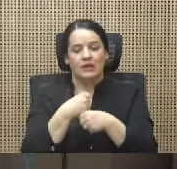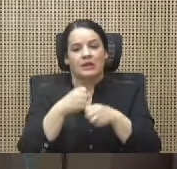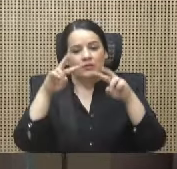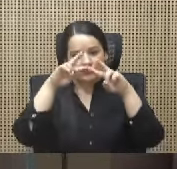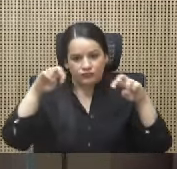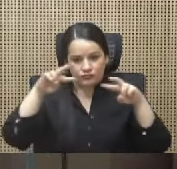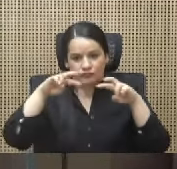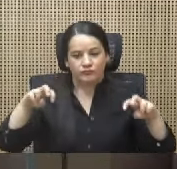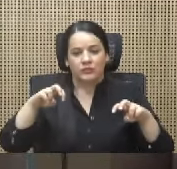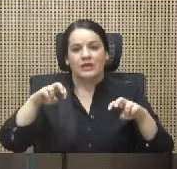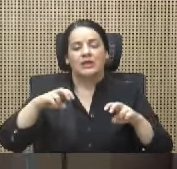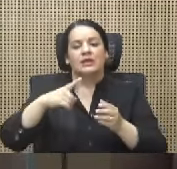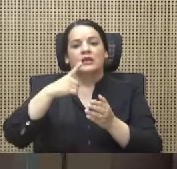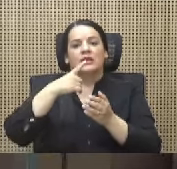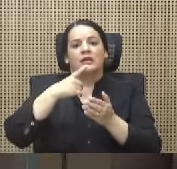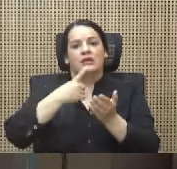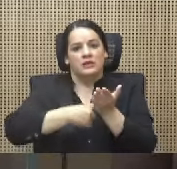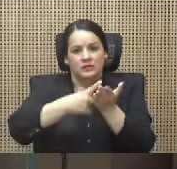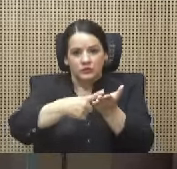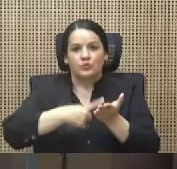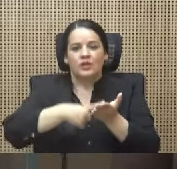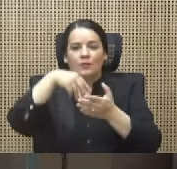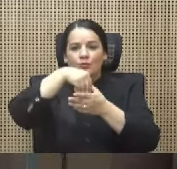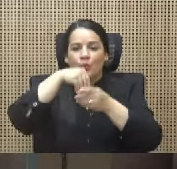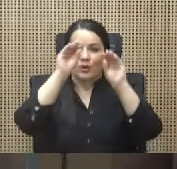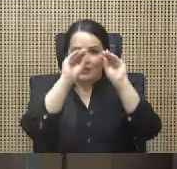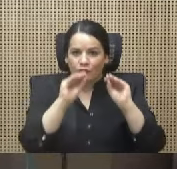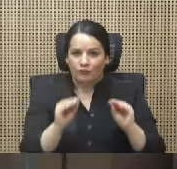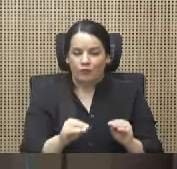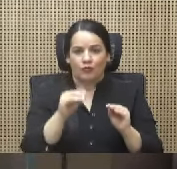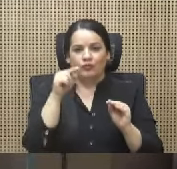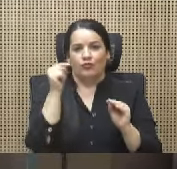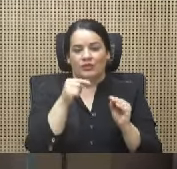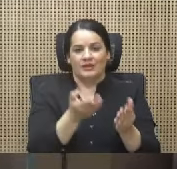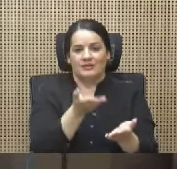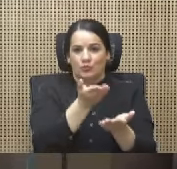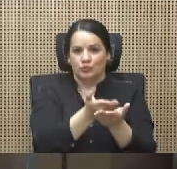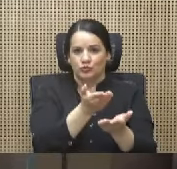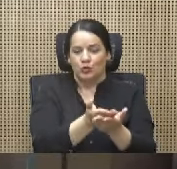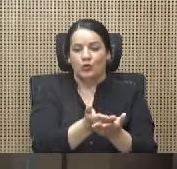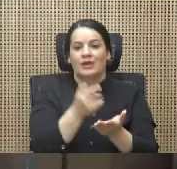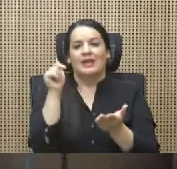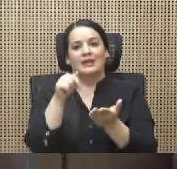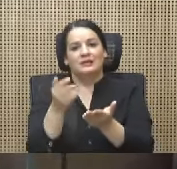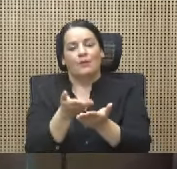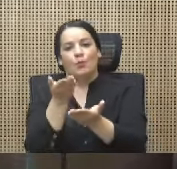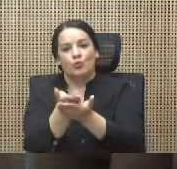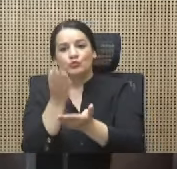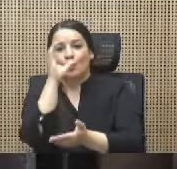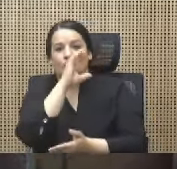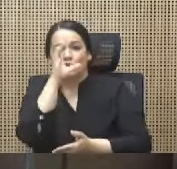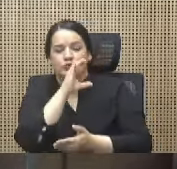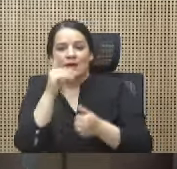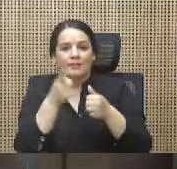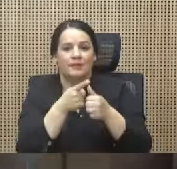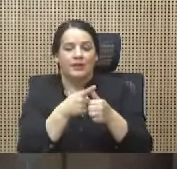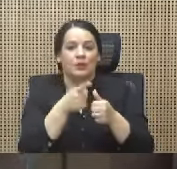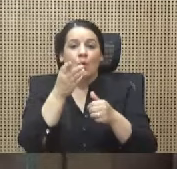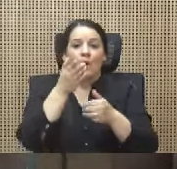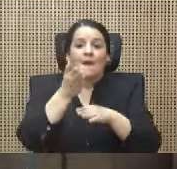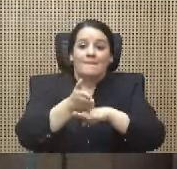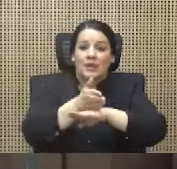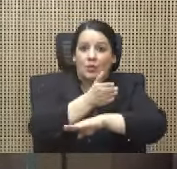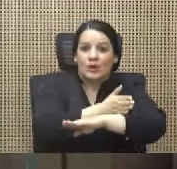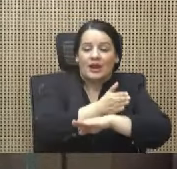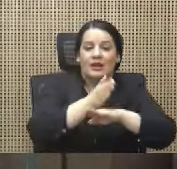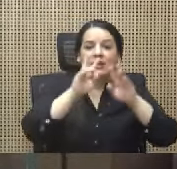la discusión por el fondo. Porque la moción lo único que busca es precisamente, por un lado, mejorar temas